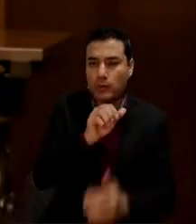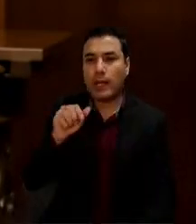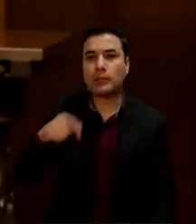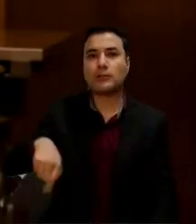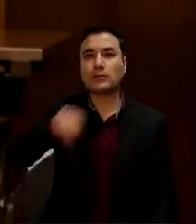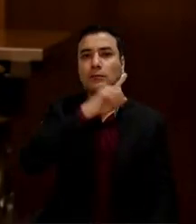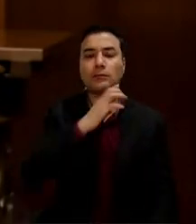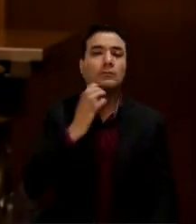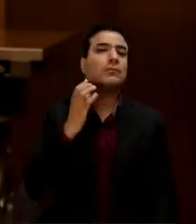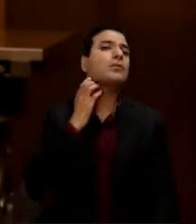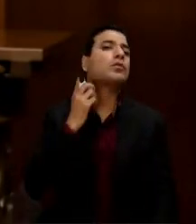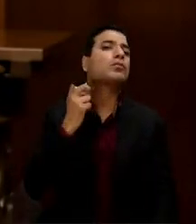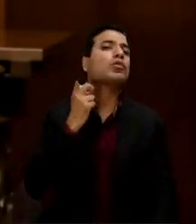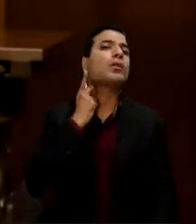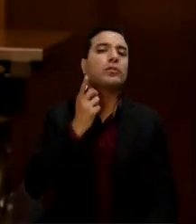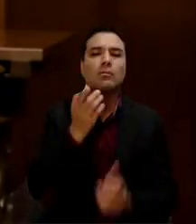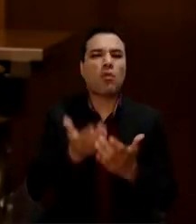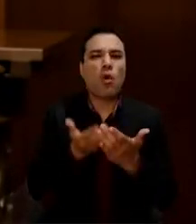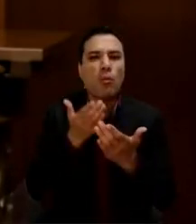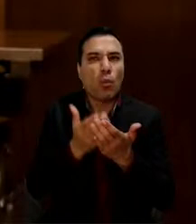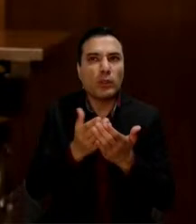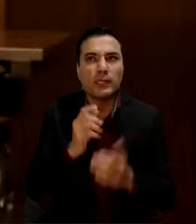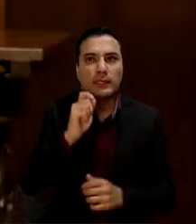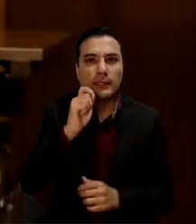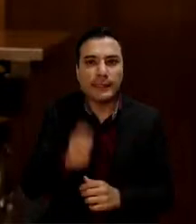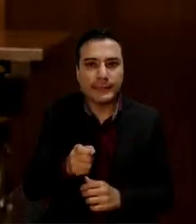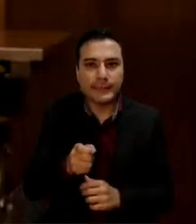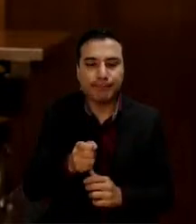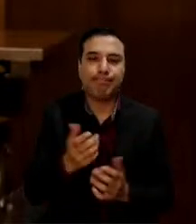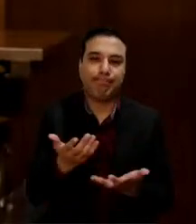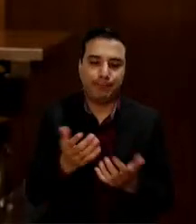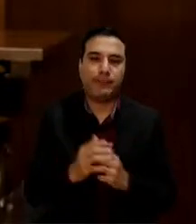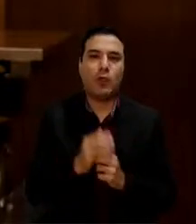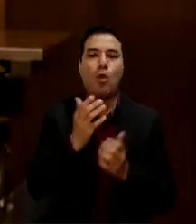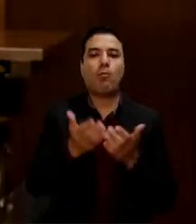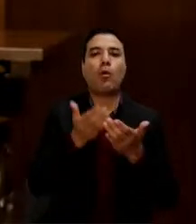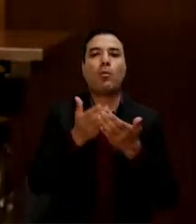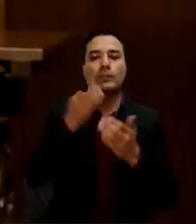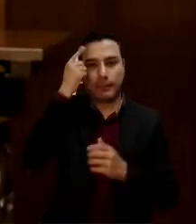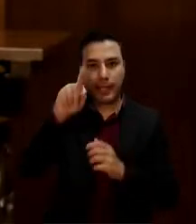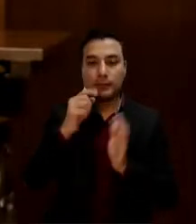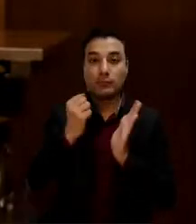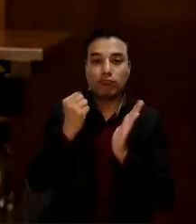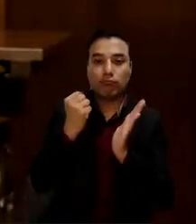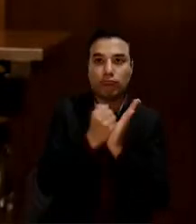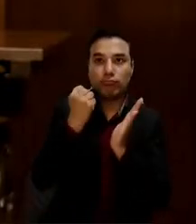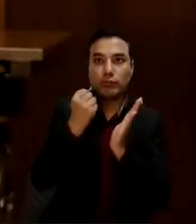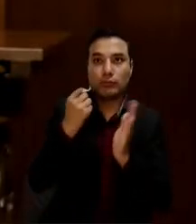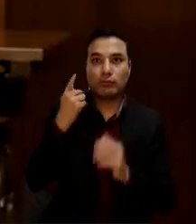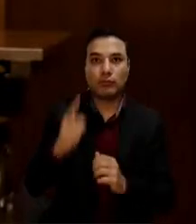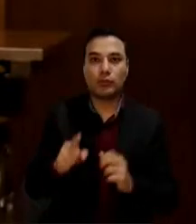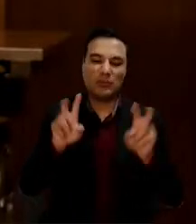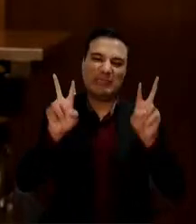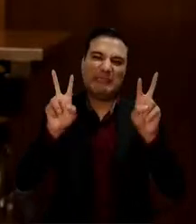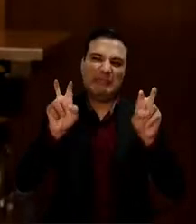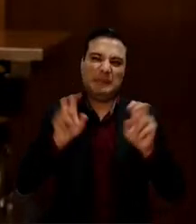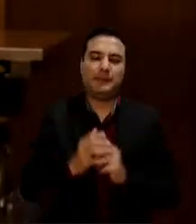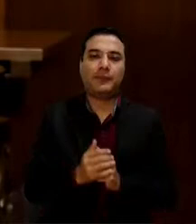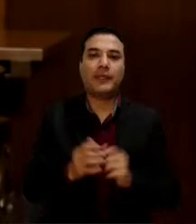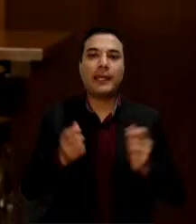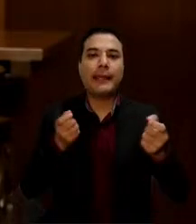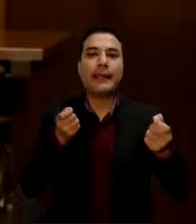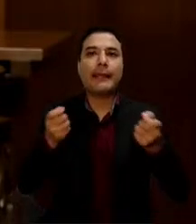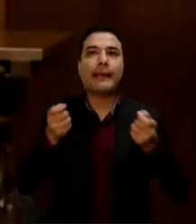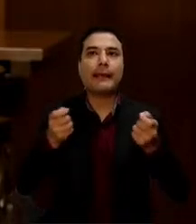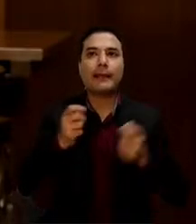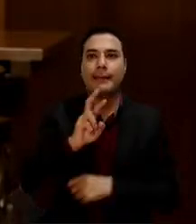asamblea la presente iniciativa con proyecto de decreto a la que denomino Regidores con el